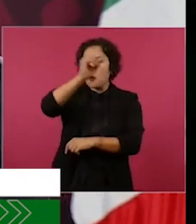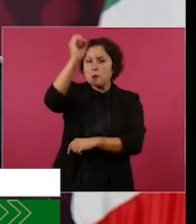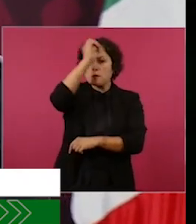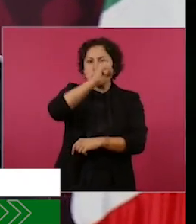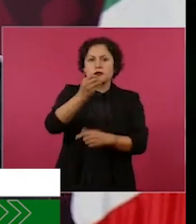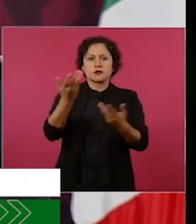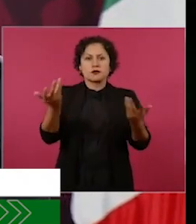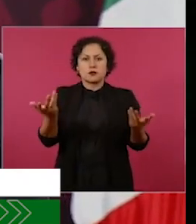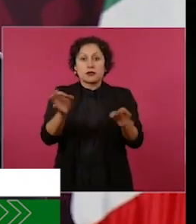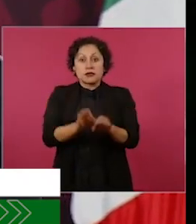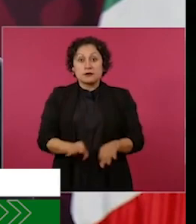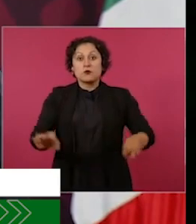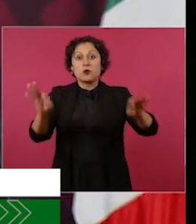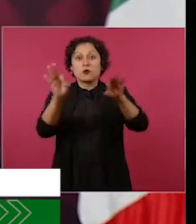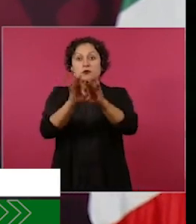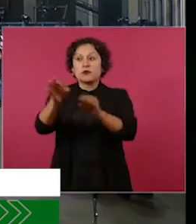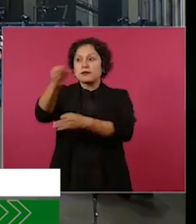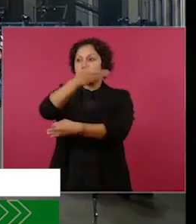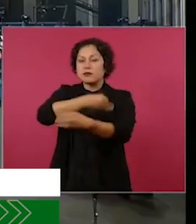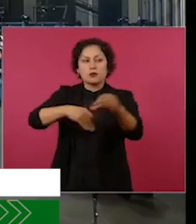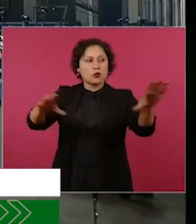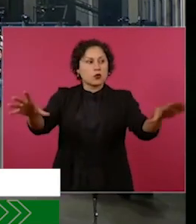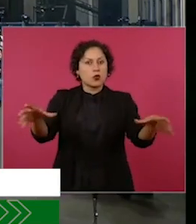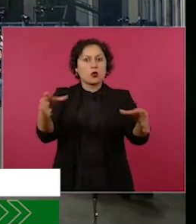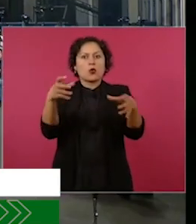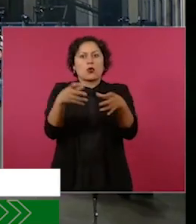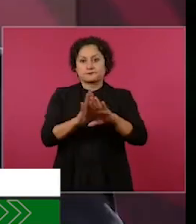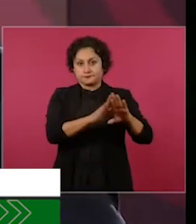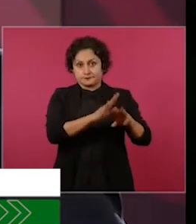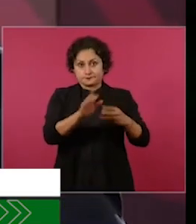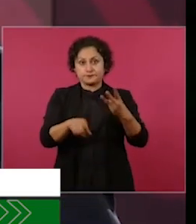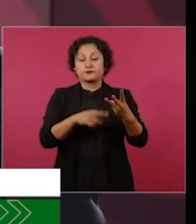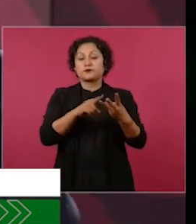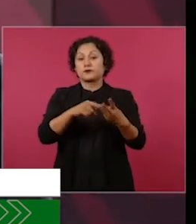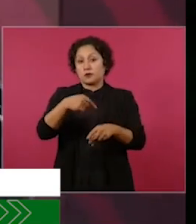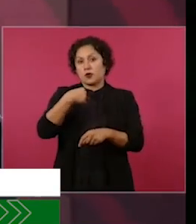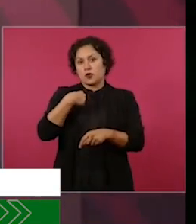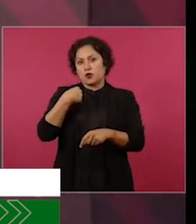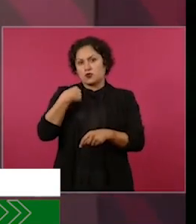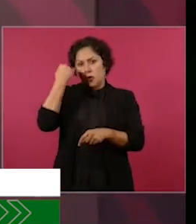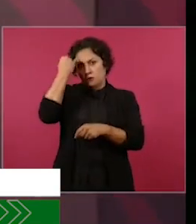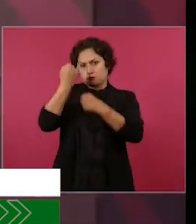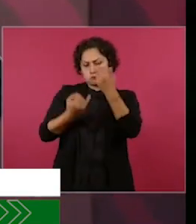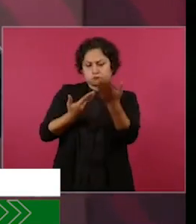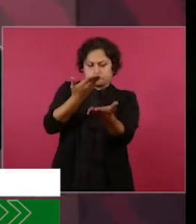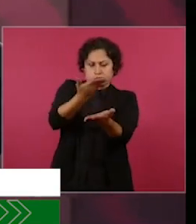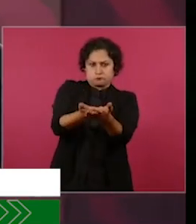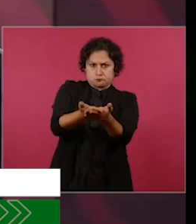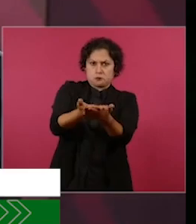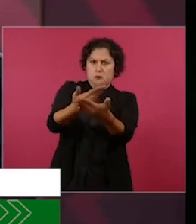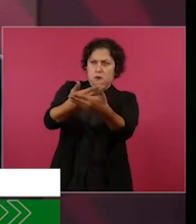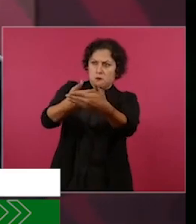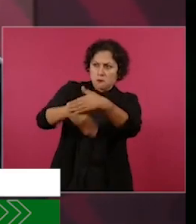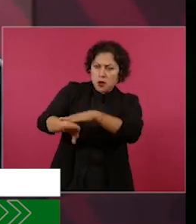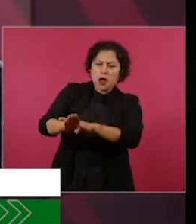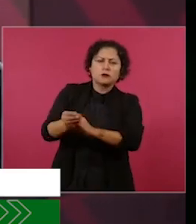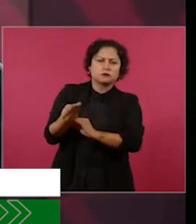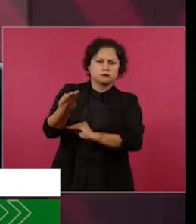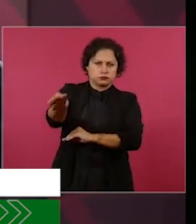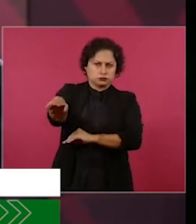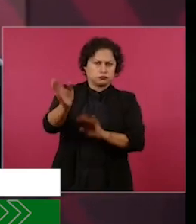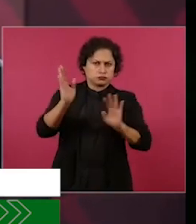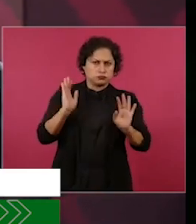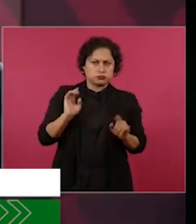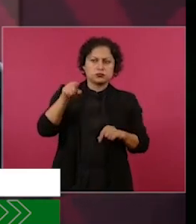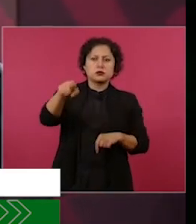permanente aprobó por unanimidad convocar a la Cámara de Diputados a la realización de foros públicos en torno a la iniciativa de reforma